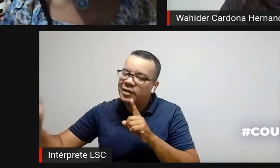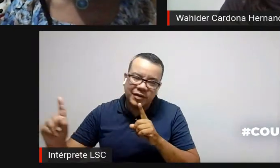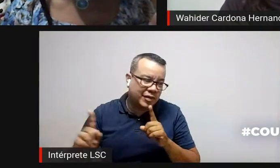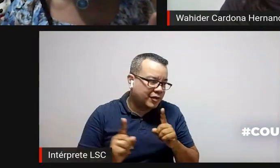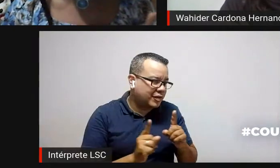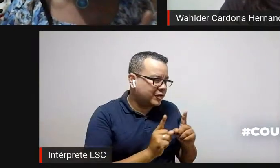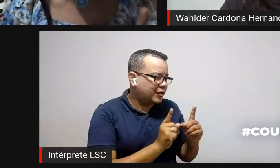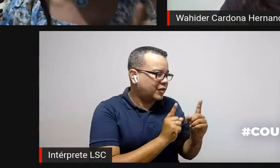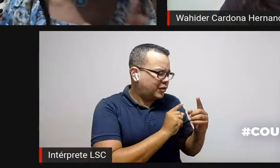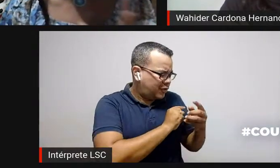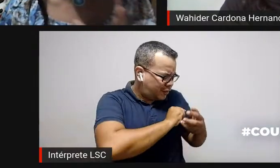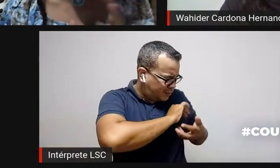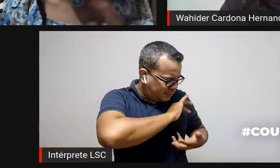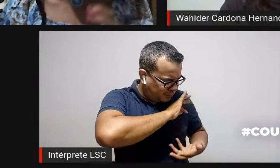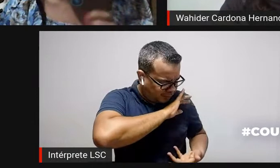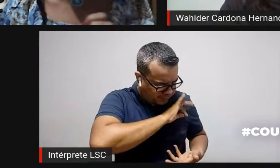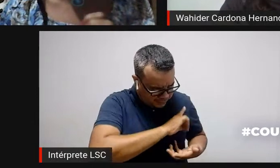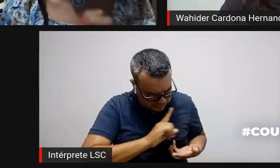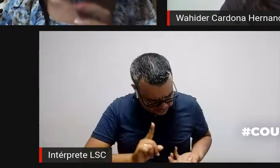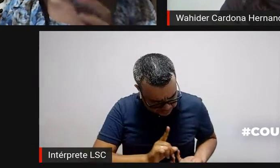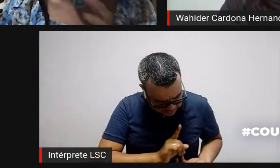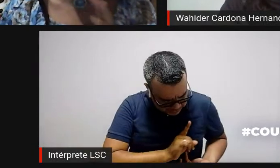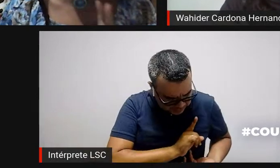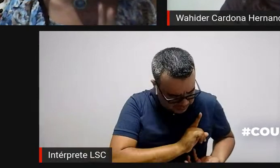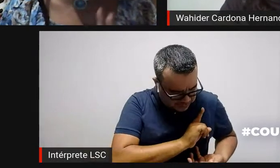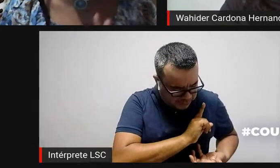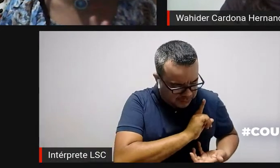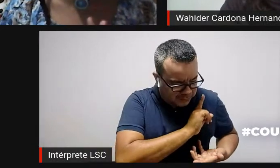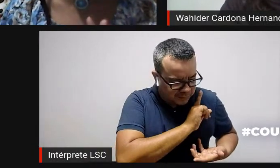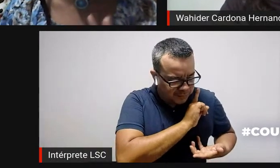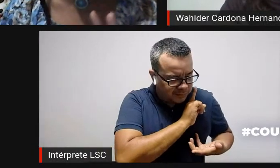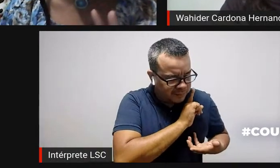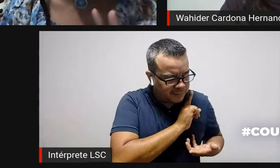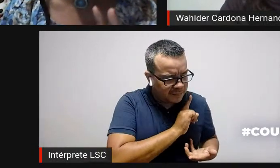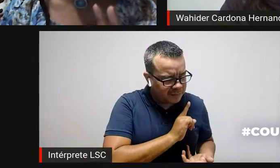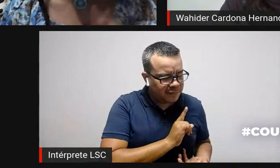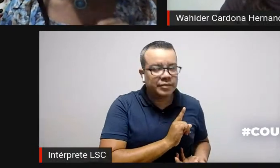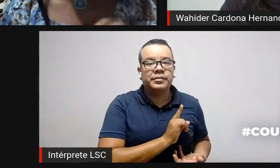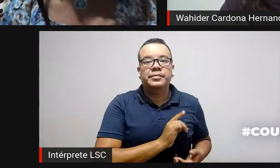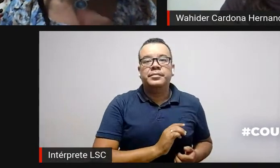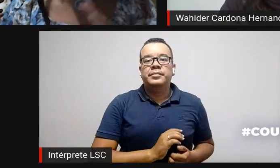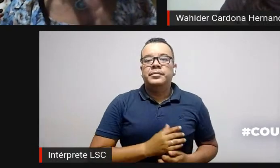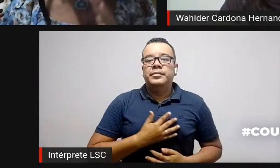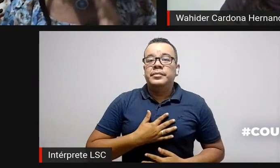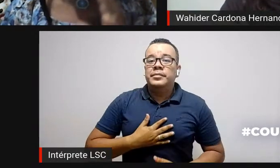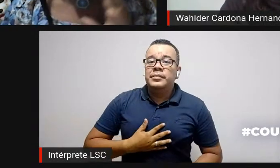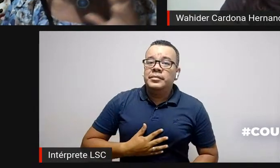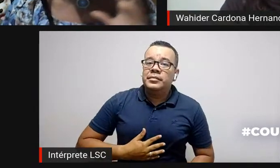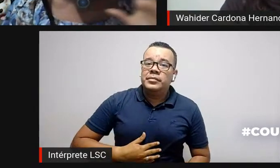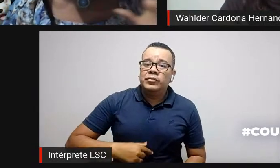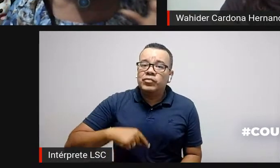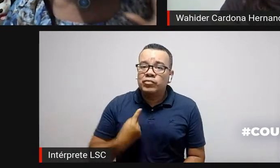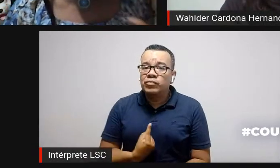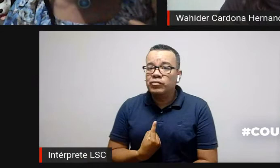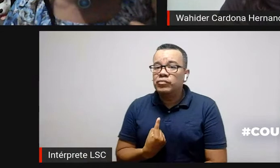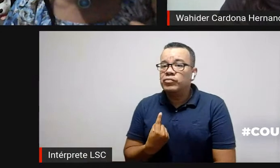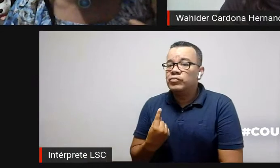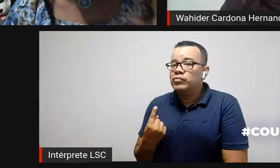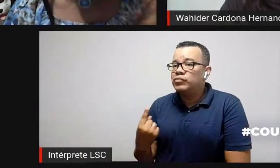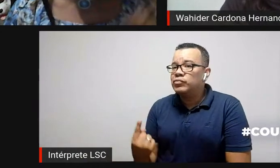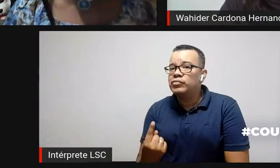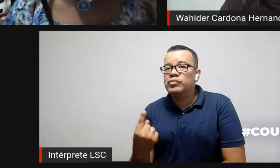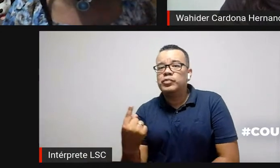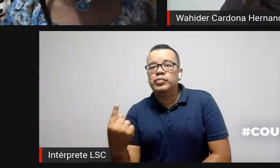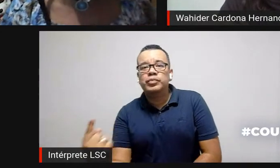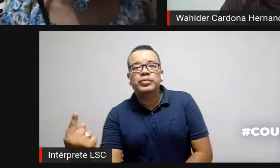tu corazón entregar mi afán. Peregrino de